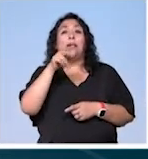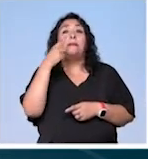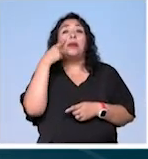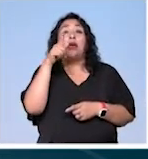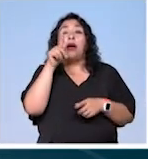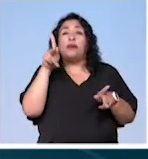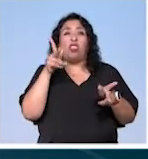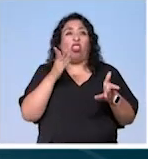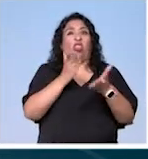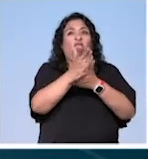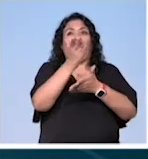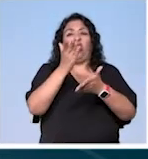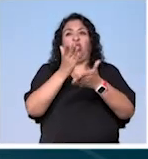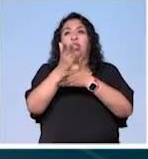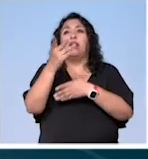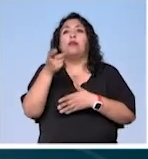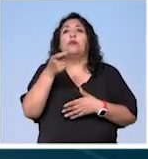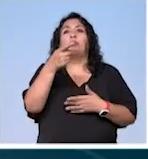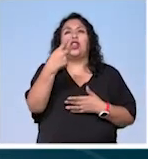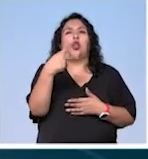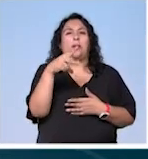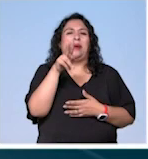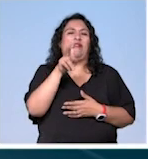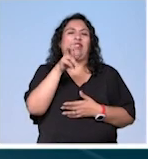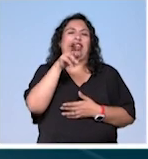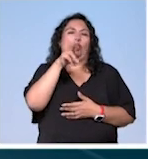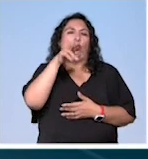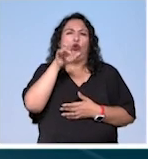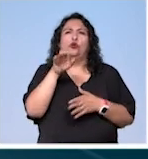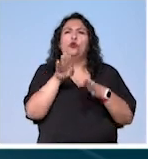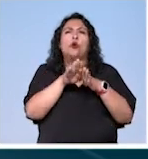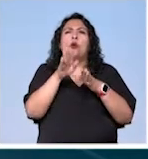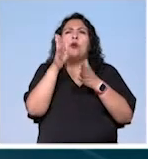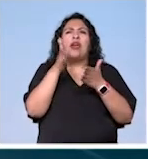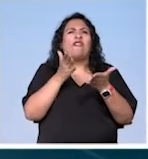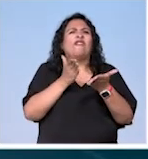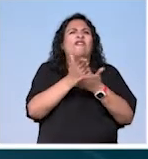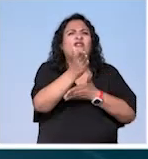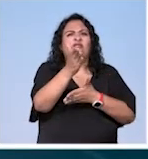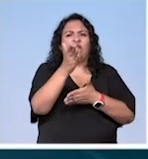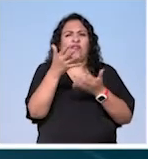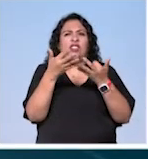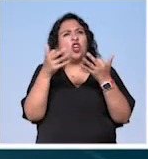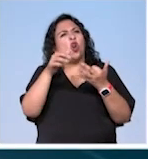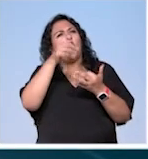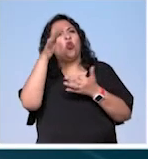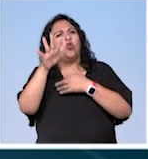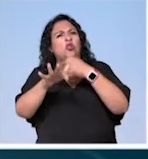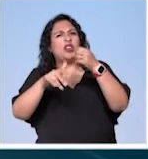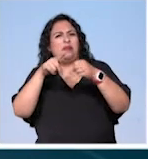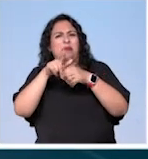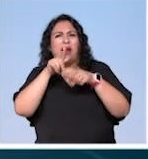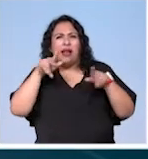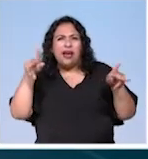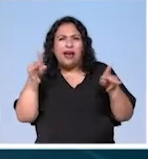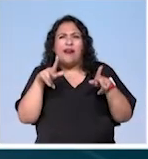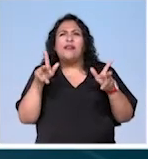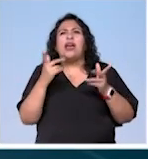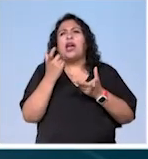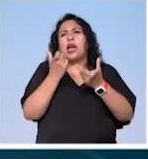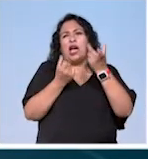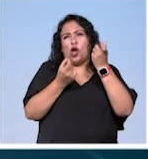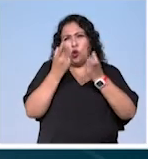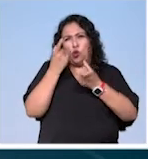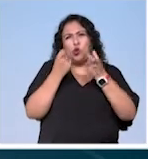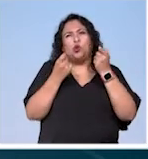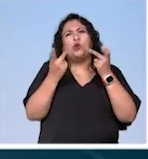más invasoras, a las que llamó verdugos, y cómo llegaron a invadir el territorio de otras especies de aves, algunas de